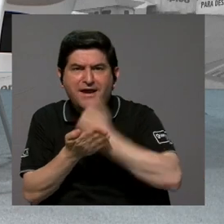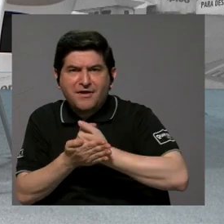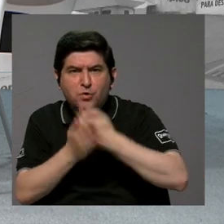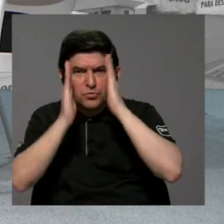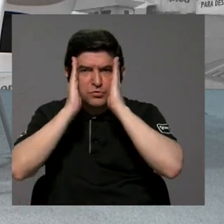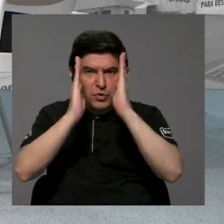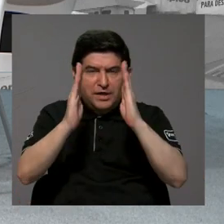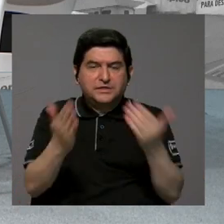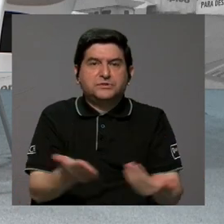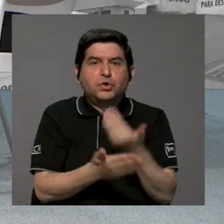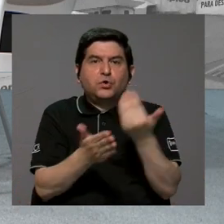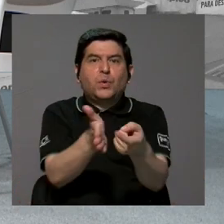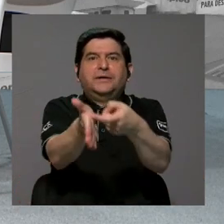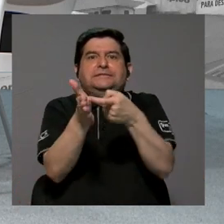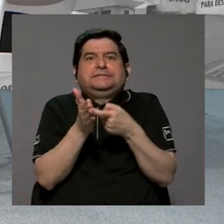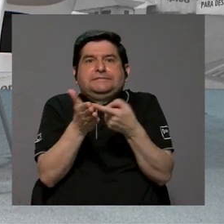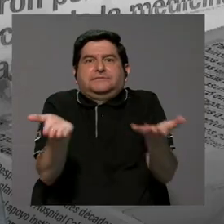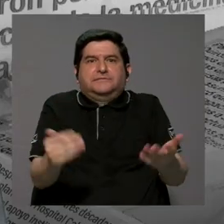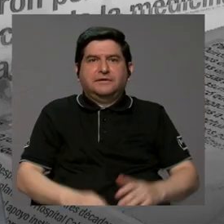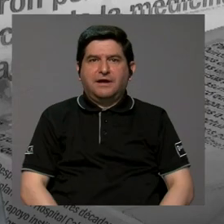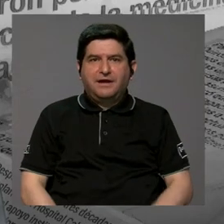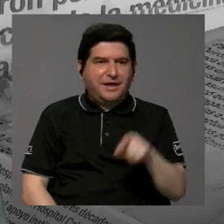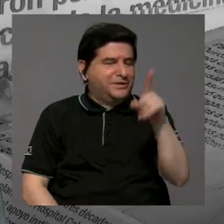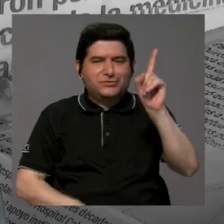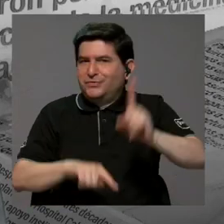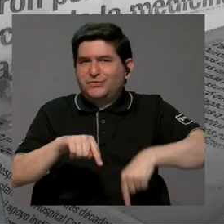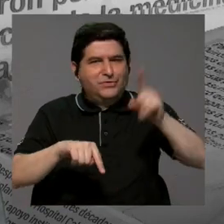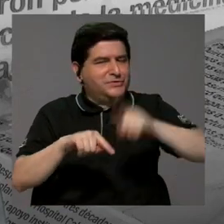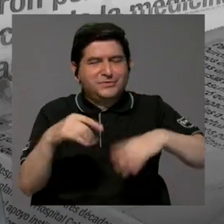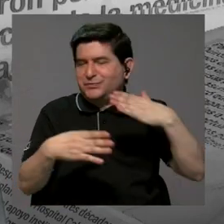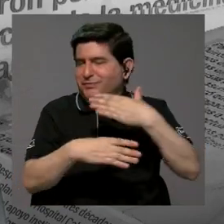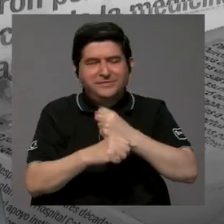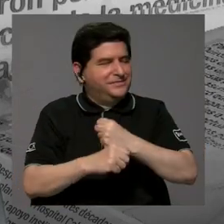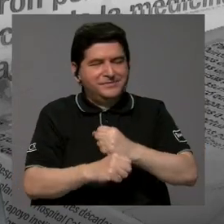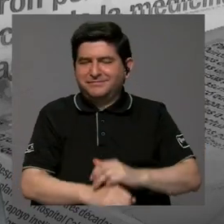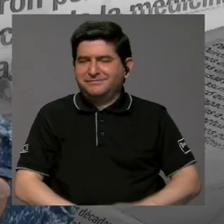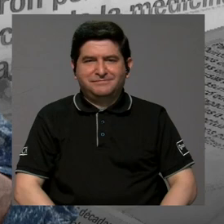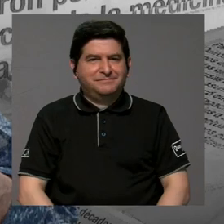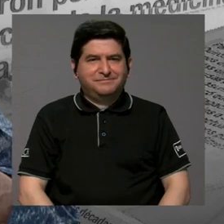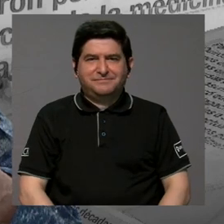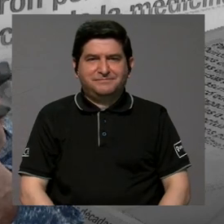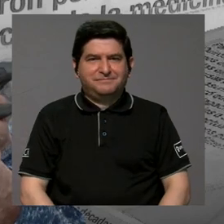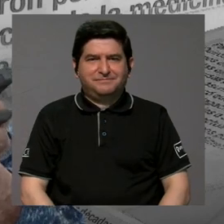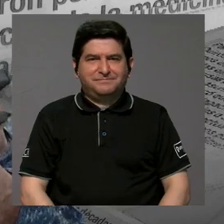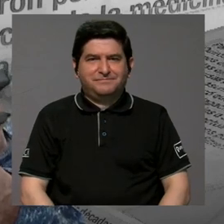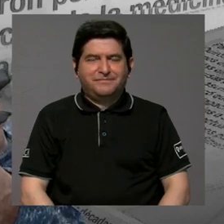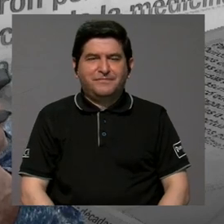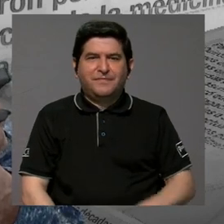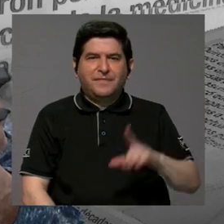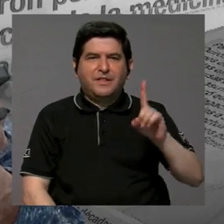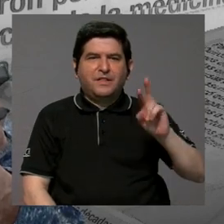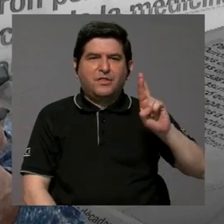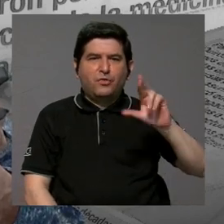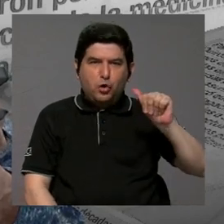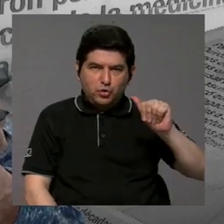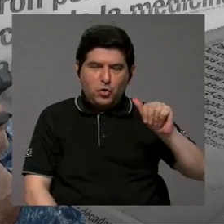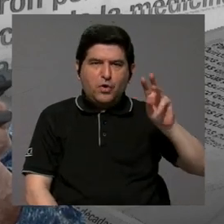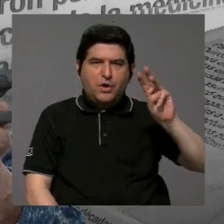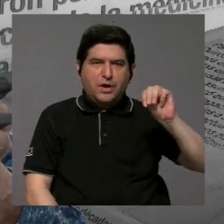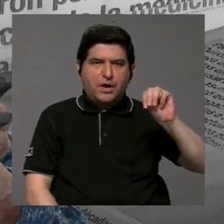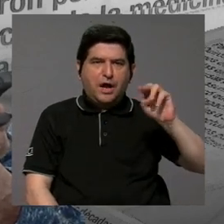recursos para atender esta nueva demanda. Definitivamente eso no va a ser posible. La doctora